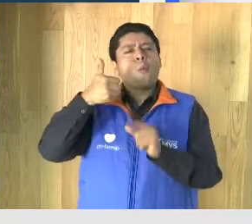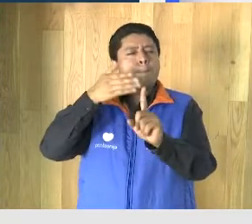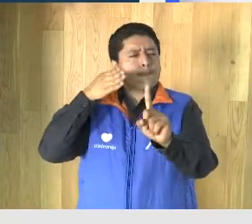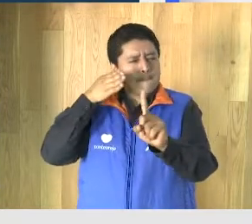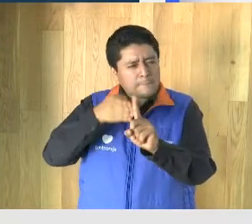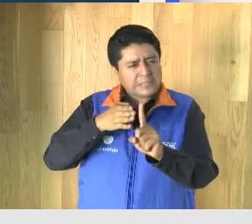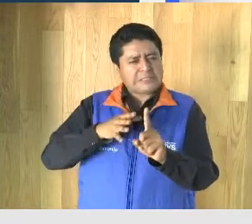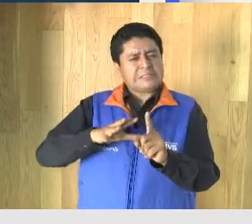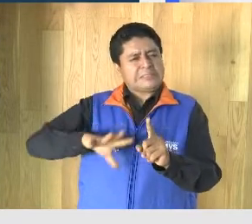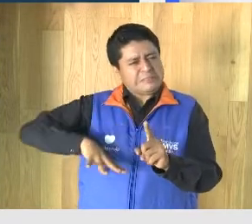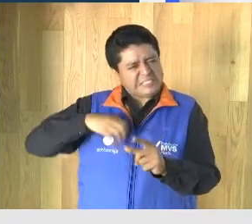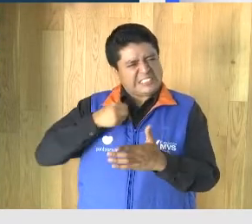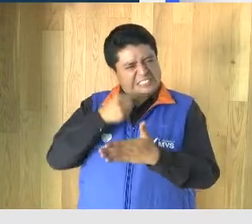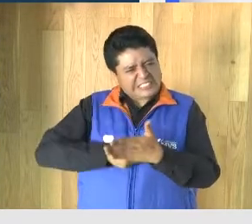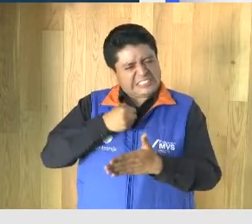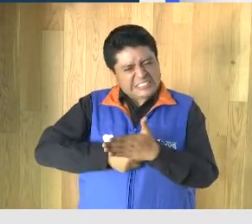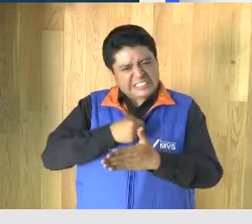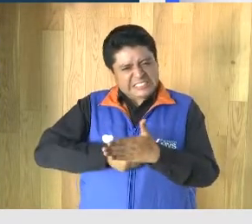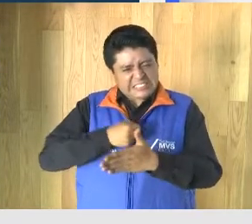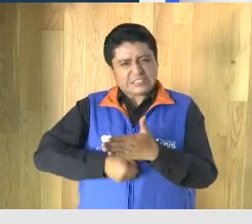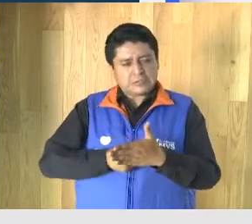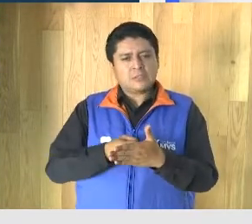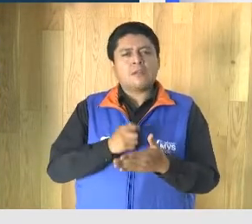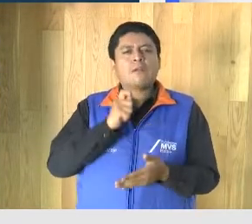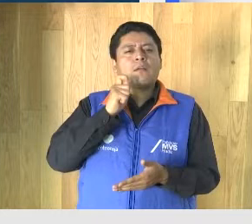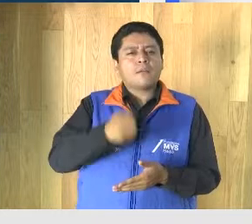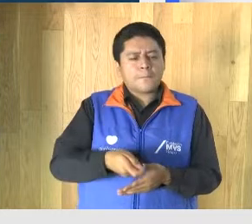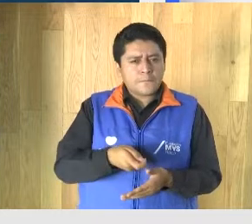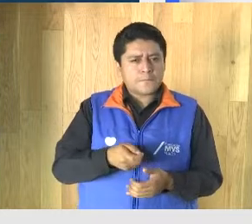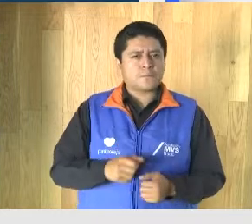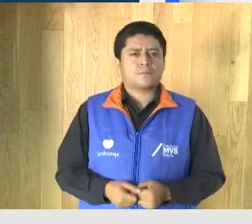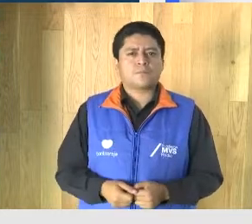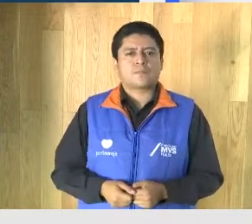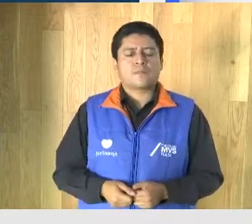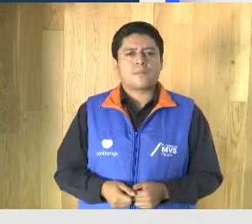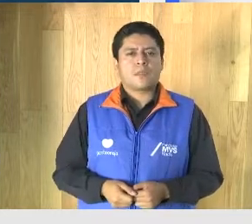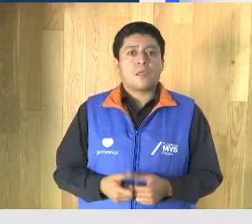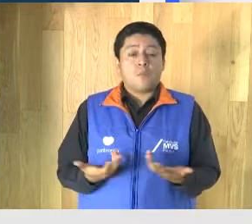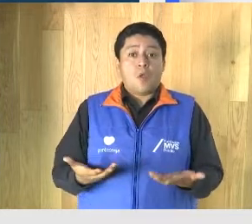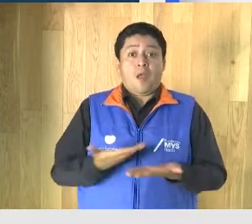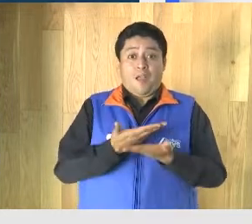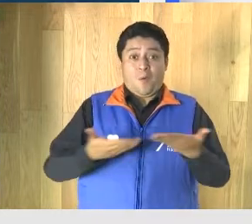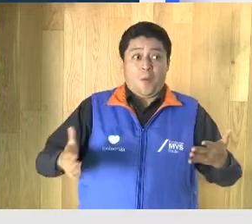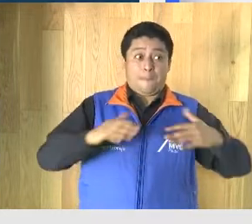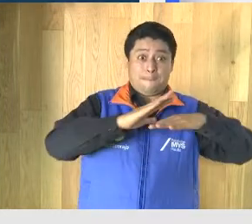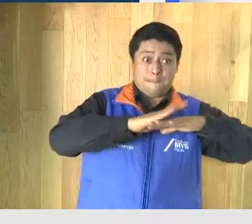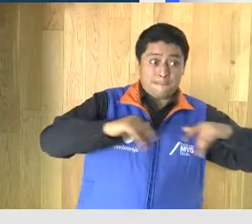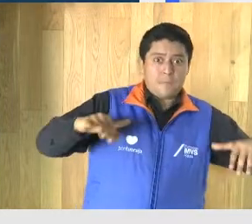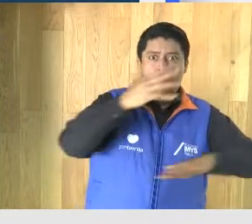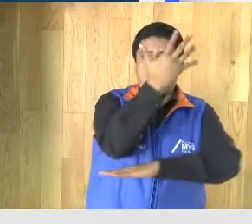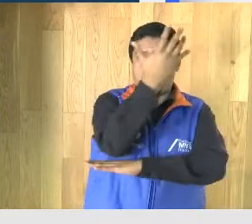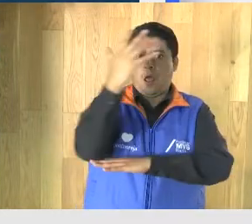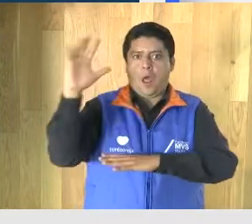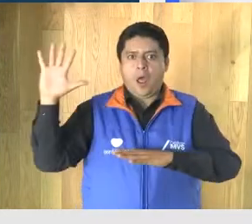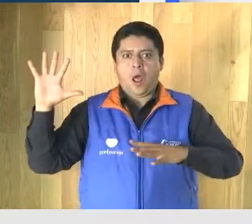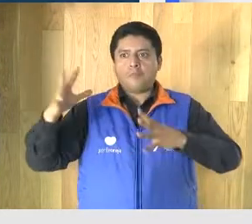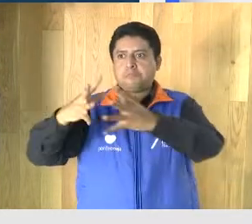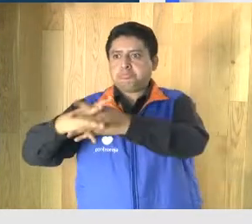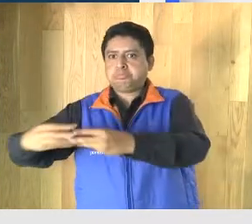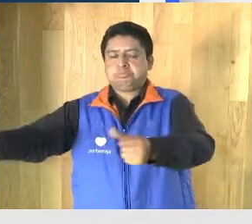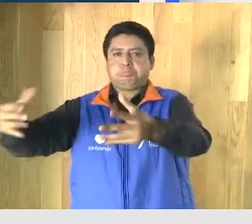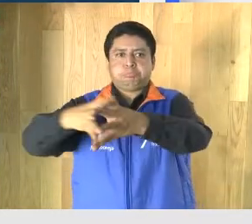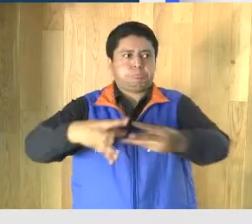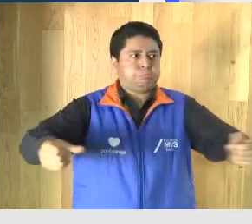aparecía en el mapa de riesgos del World Economic Forum, es la pérdida neta de biodiversidad o el impacto en el capital natural,